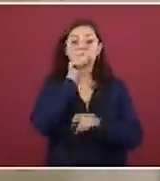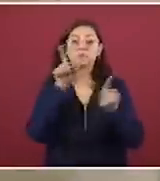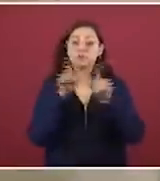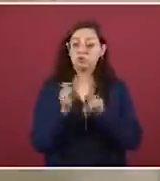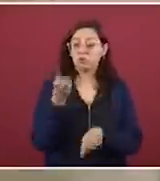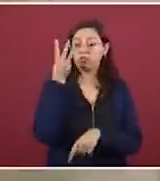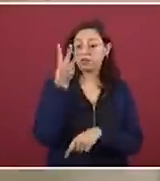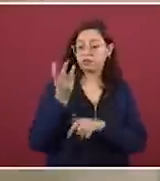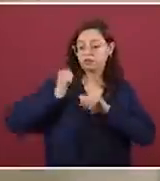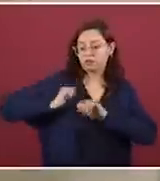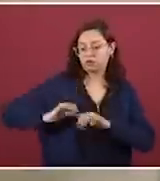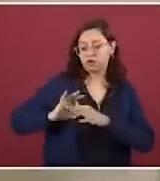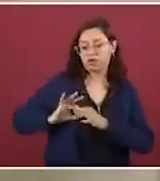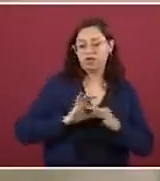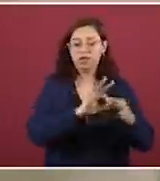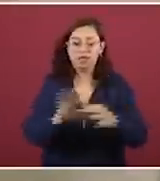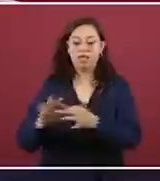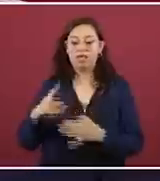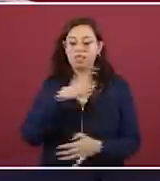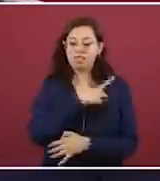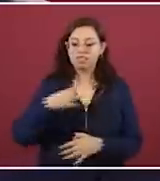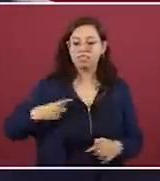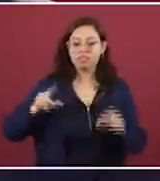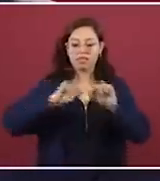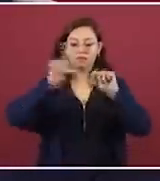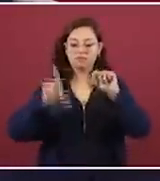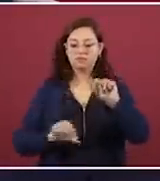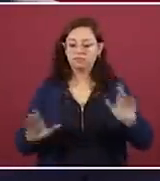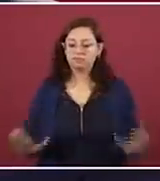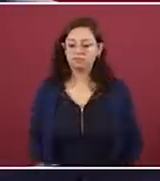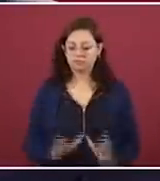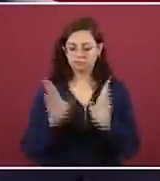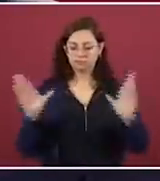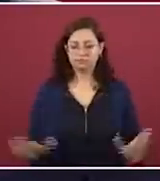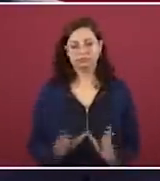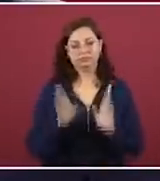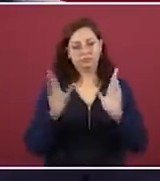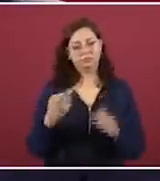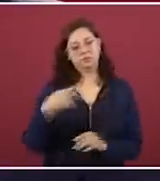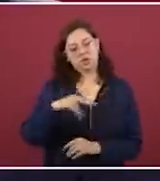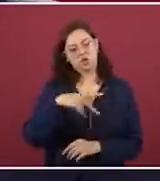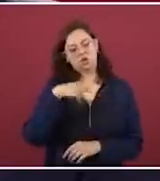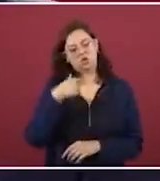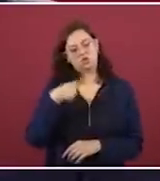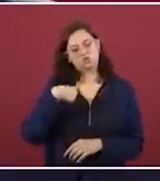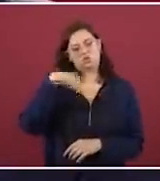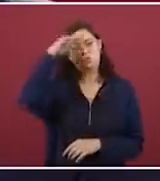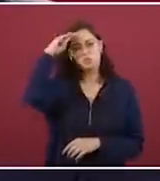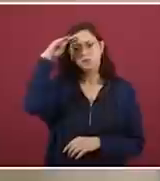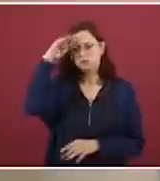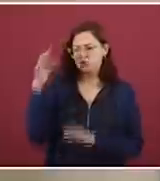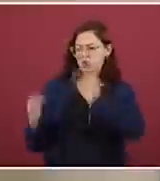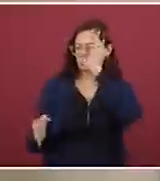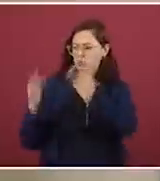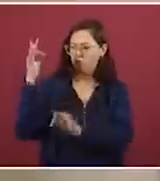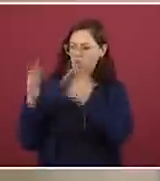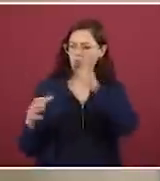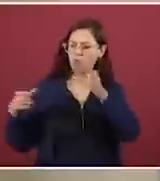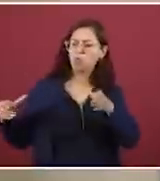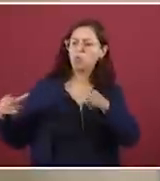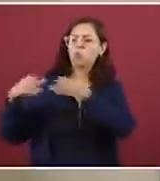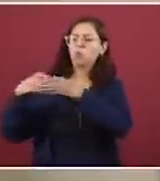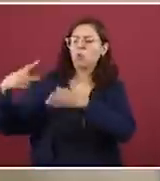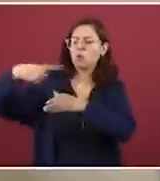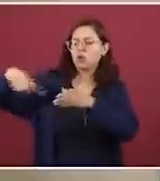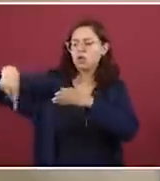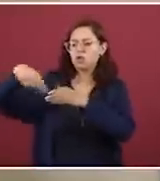Poder Judicial tal parece que se ha convertido en un grupo fáctico para descarrilar al país en el